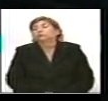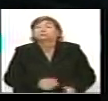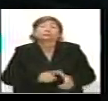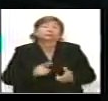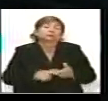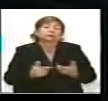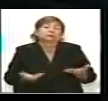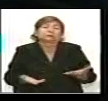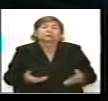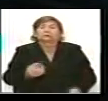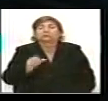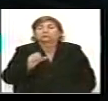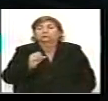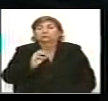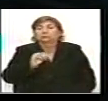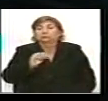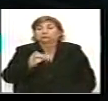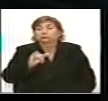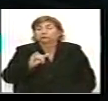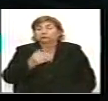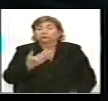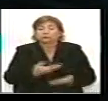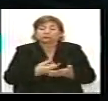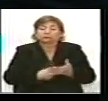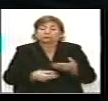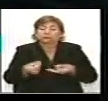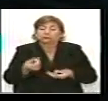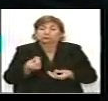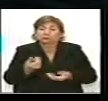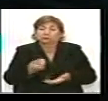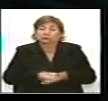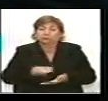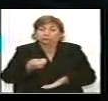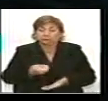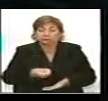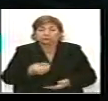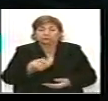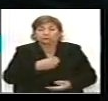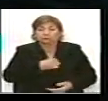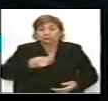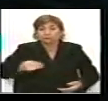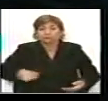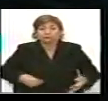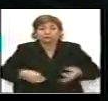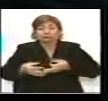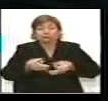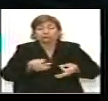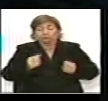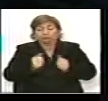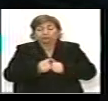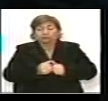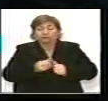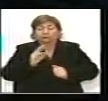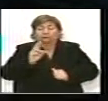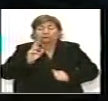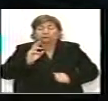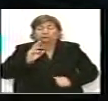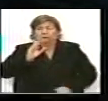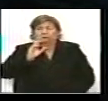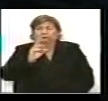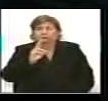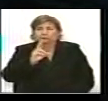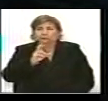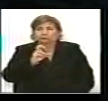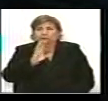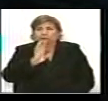Entonces, el CENAMI, con el dinero aprobado por el Ministerio de Economía, con una resolución presidencial número 153